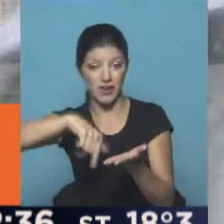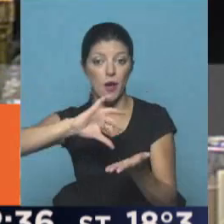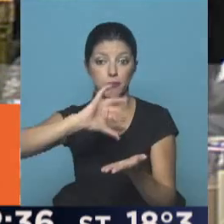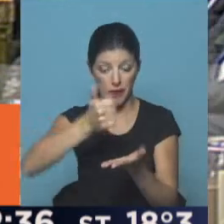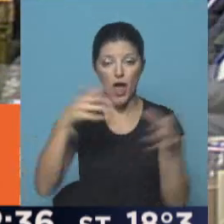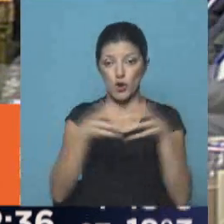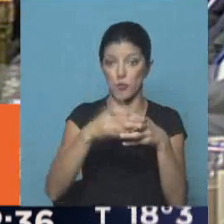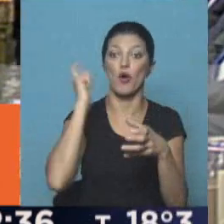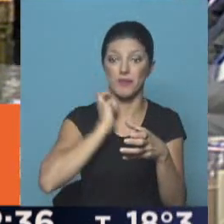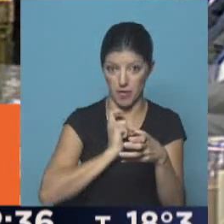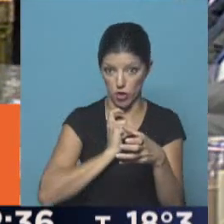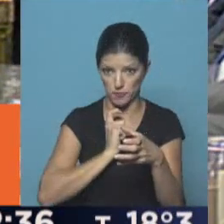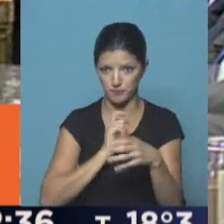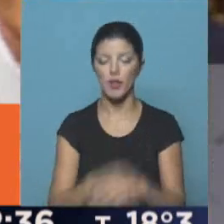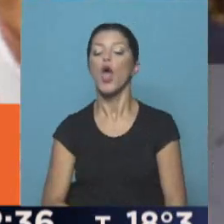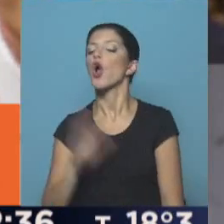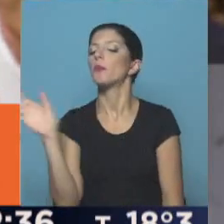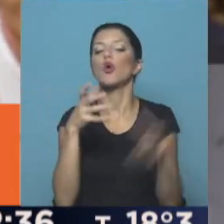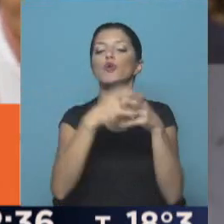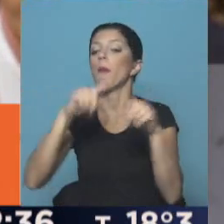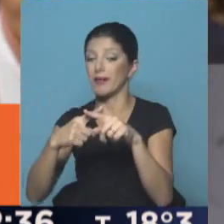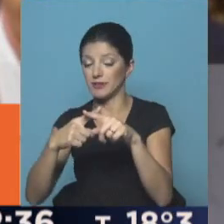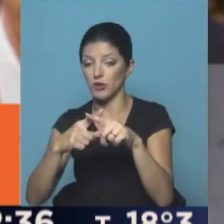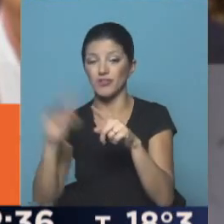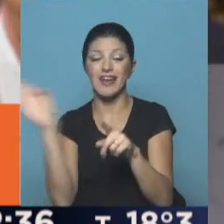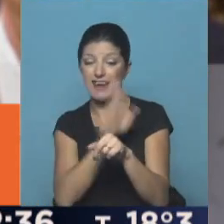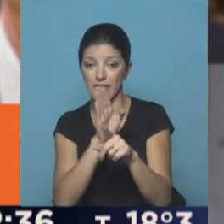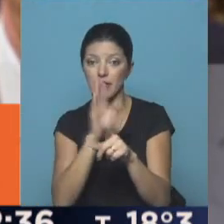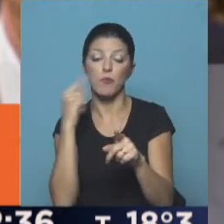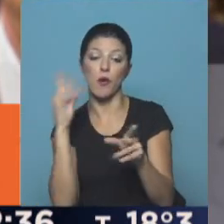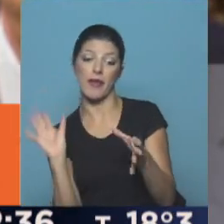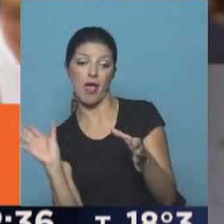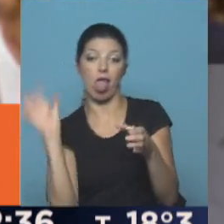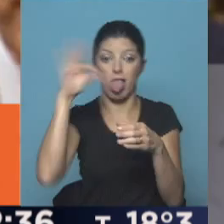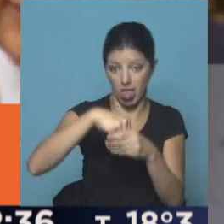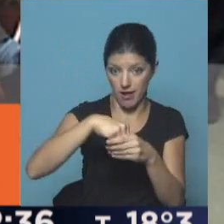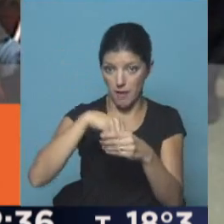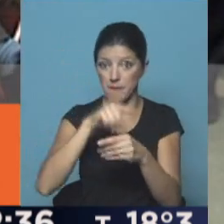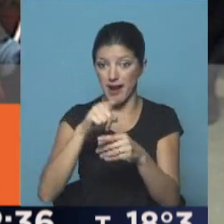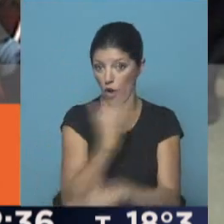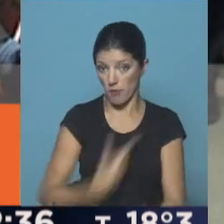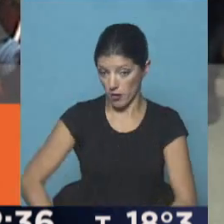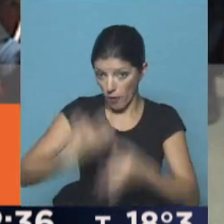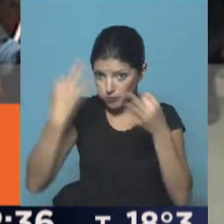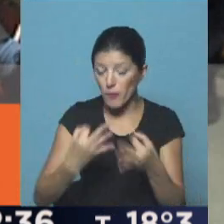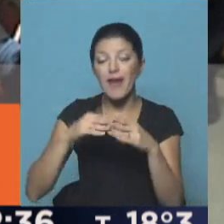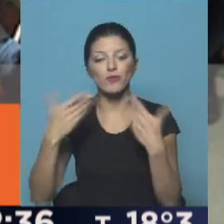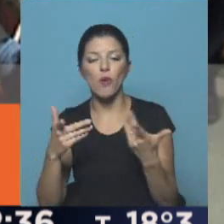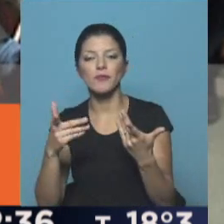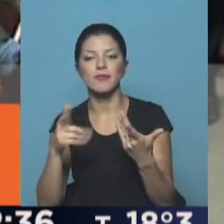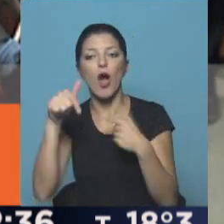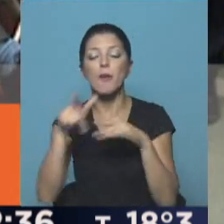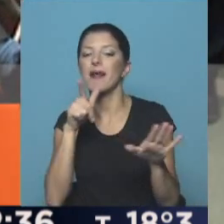Tories. Dado que ninguno de los principales opositores se sumaría al oficialismo para formar gobierno, el escenario es el